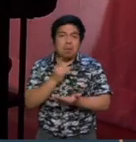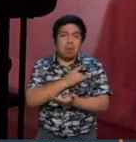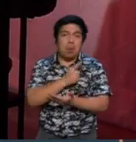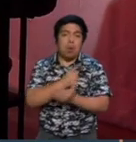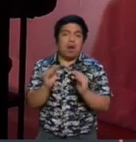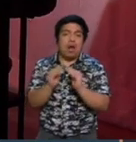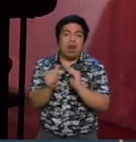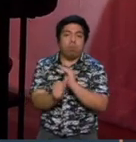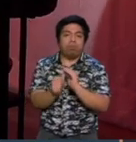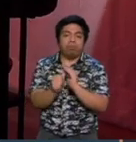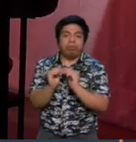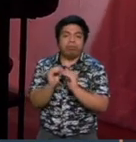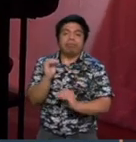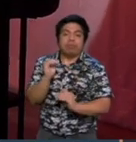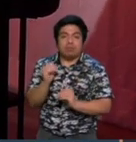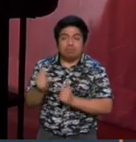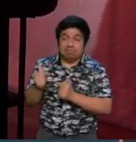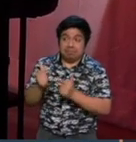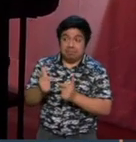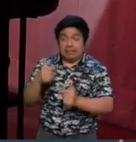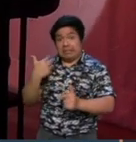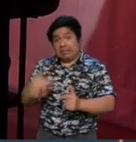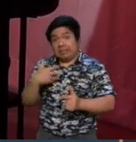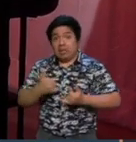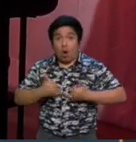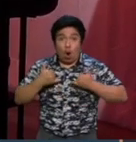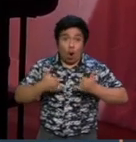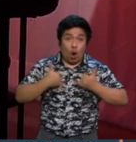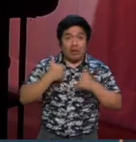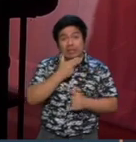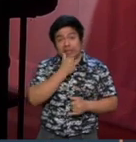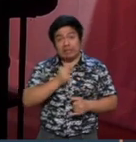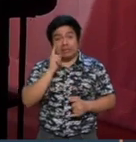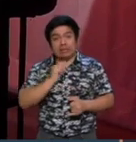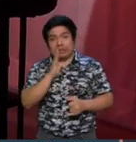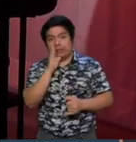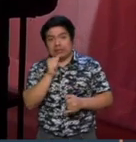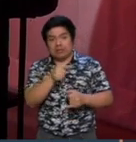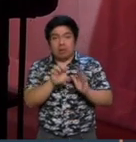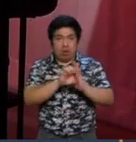las desigualdades generacionales, el reto que tienen las jóvenes para poder